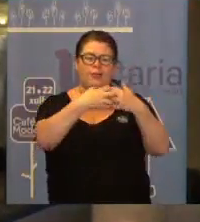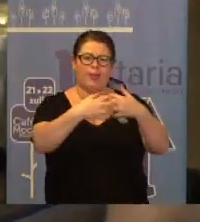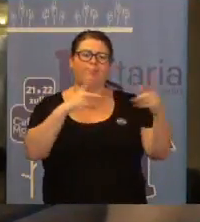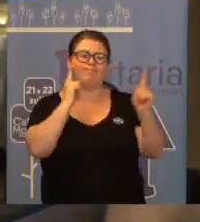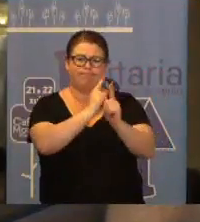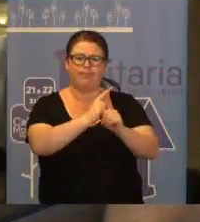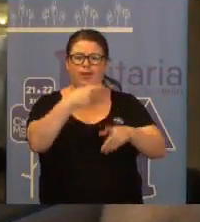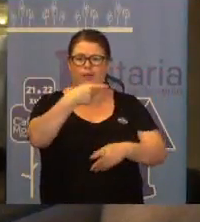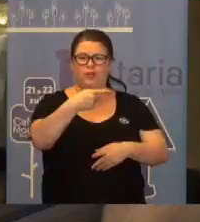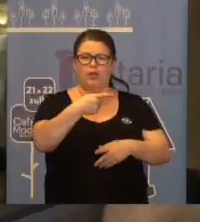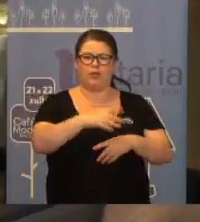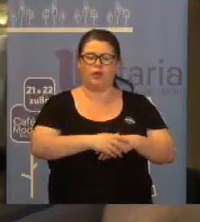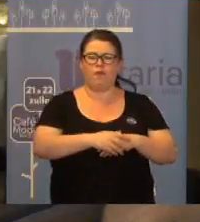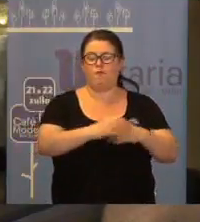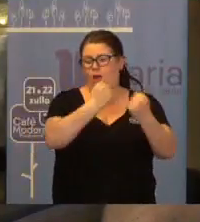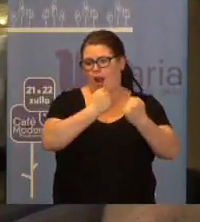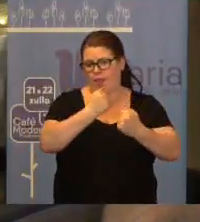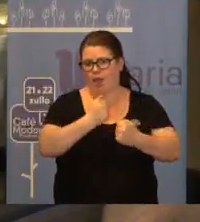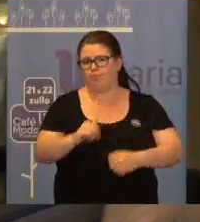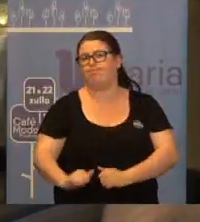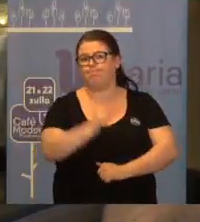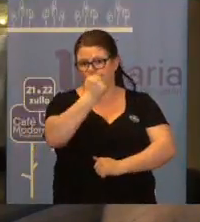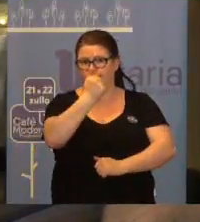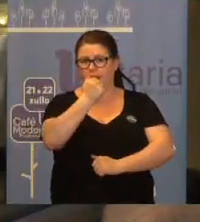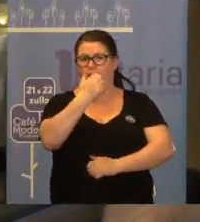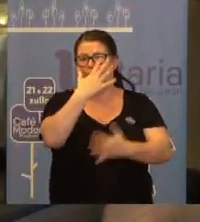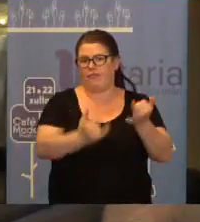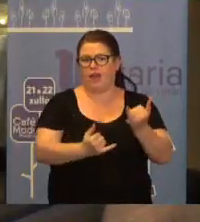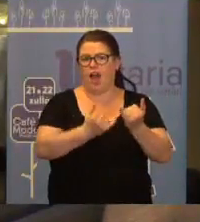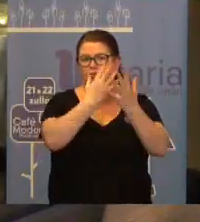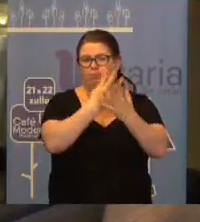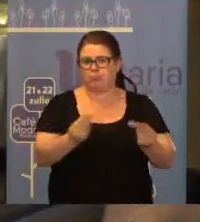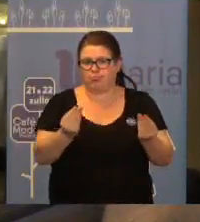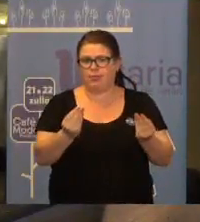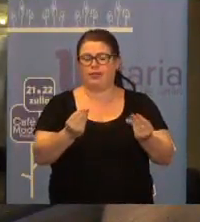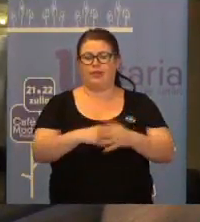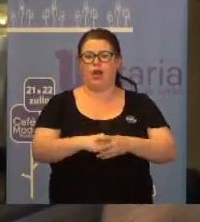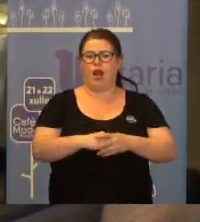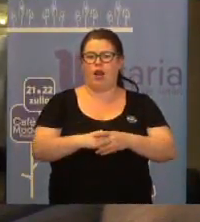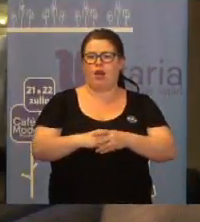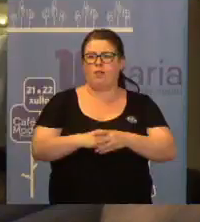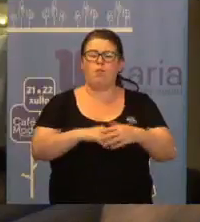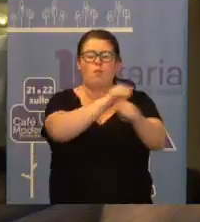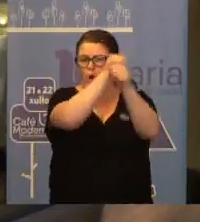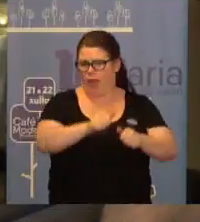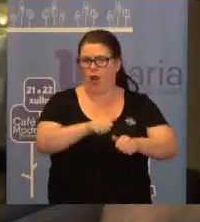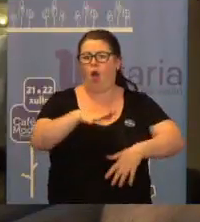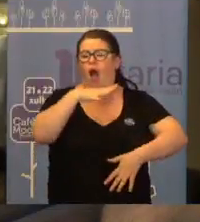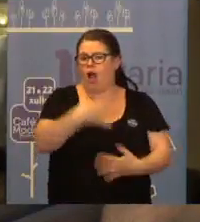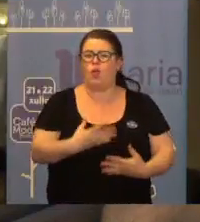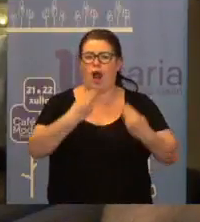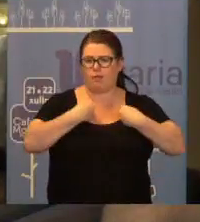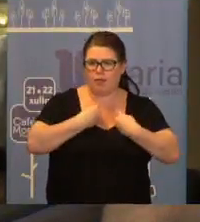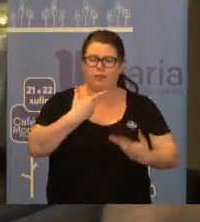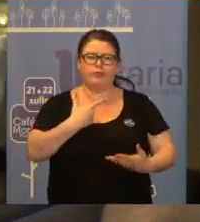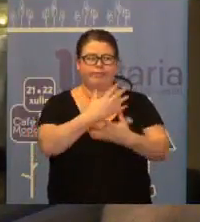eixo adquire moita máis forza, sobre todo en un momento de esgotamento do modelo como que estamos vivindo e decimos que estamos vivindo, non? E, polo tanto,